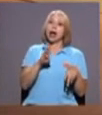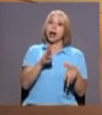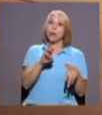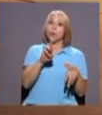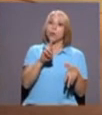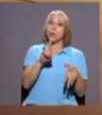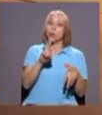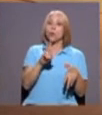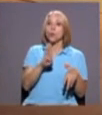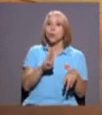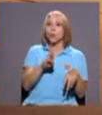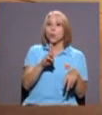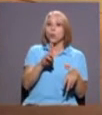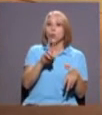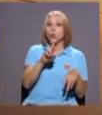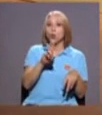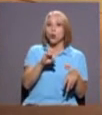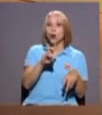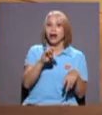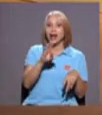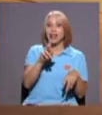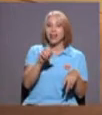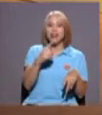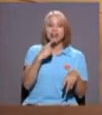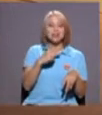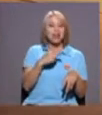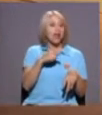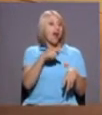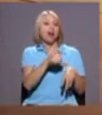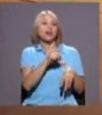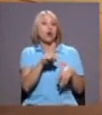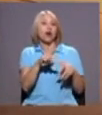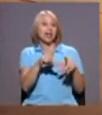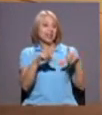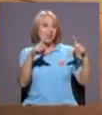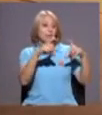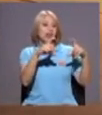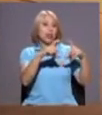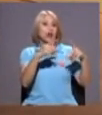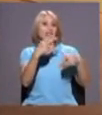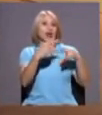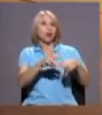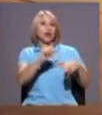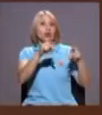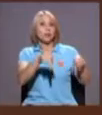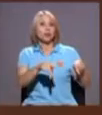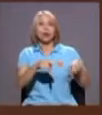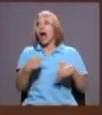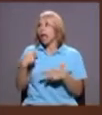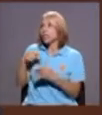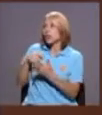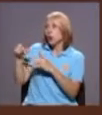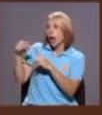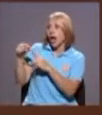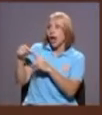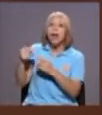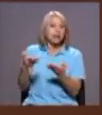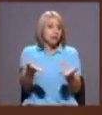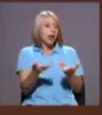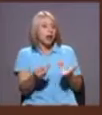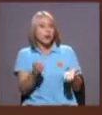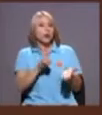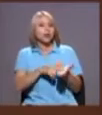es que el medidor está a nombre de otra persona. No, es que yo alquilo, tengo un negocito y ahí alquilo. Bueno, tráigame el contrato de